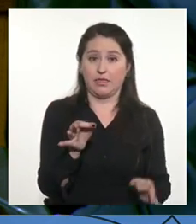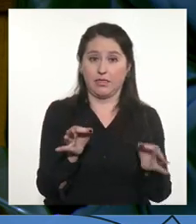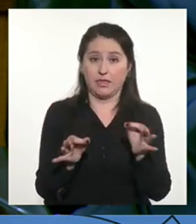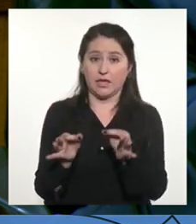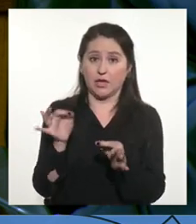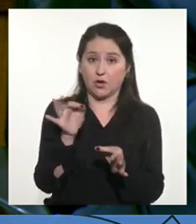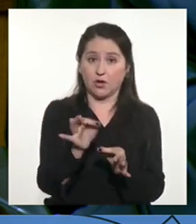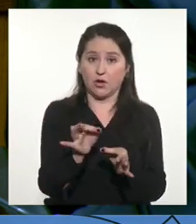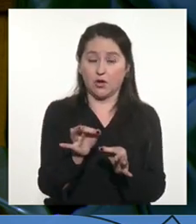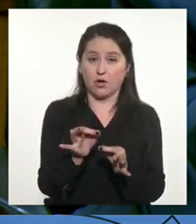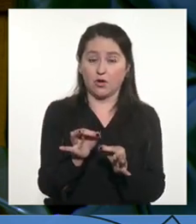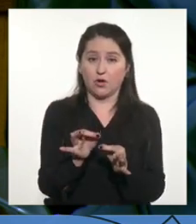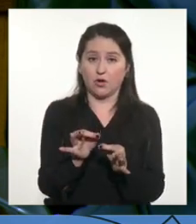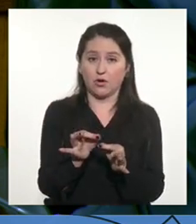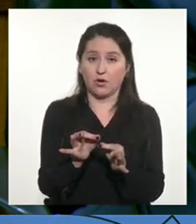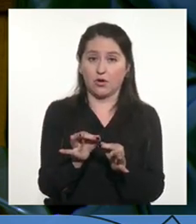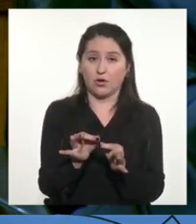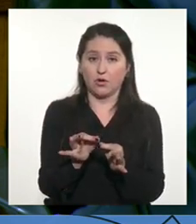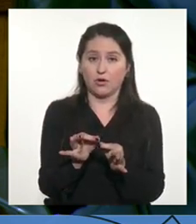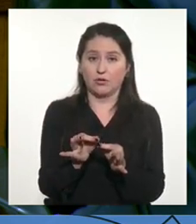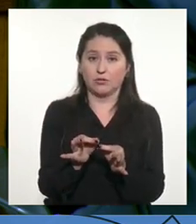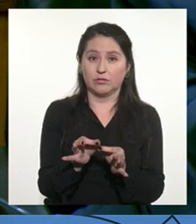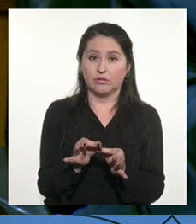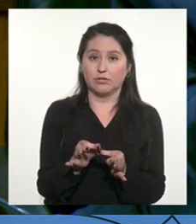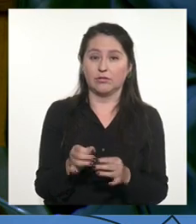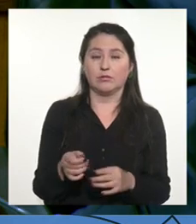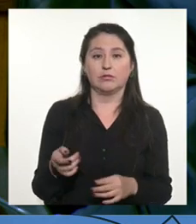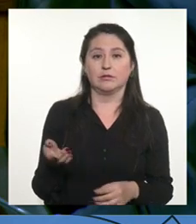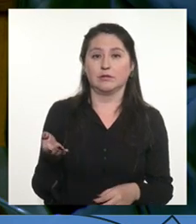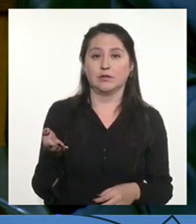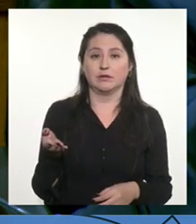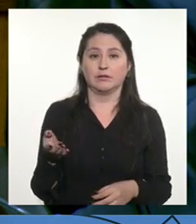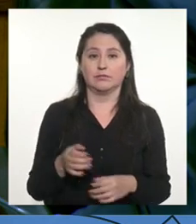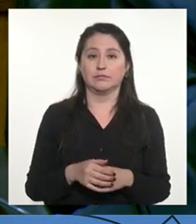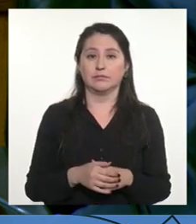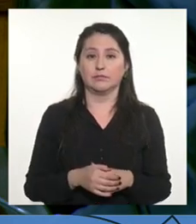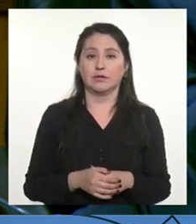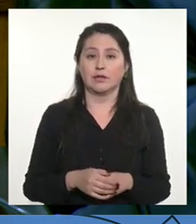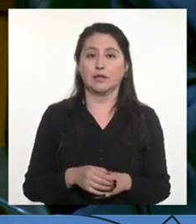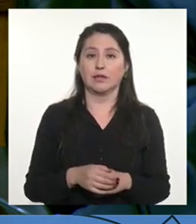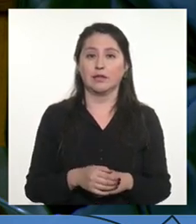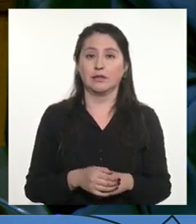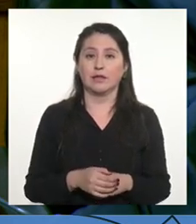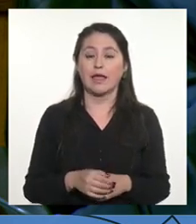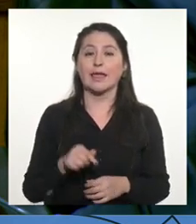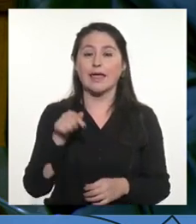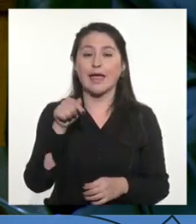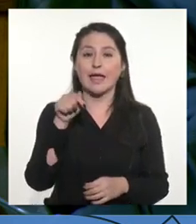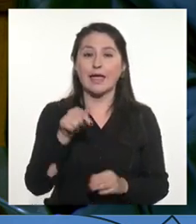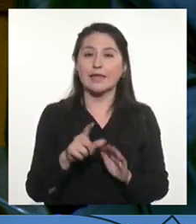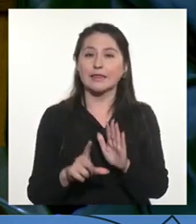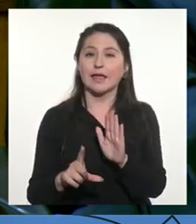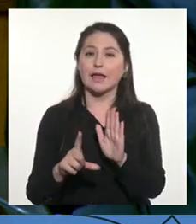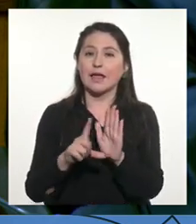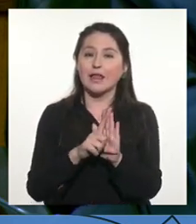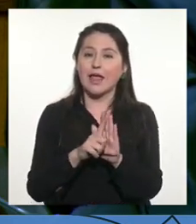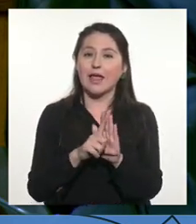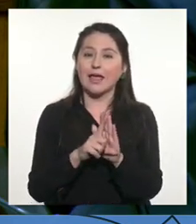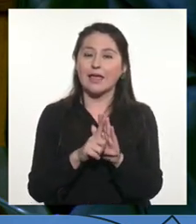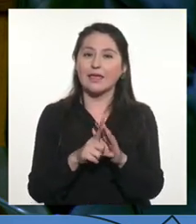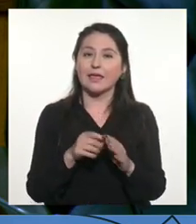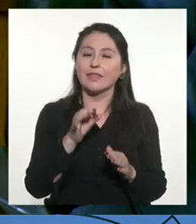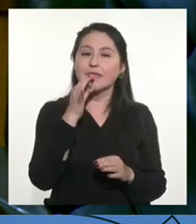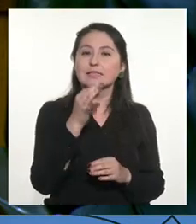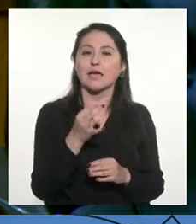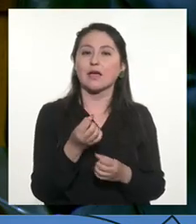y consagra la recolocación tácita o expresa de aquellas normas jurídicas no es cierto cuando han caído en